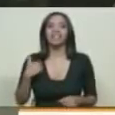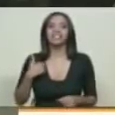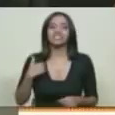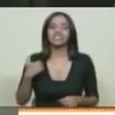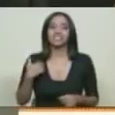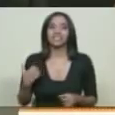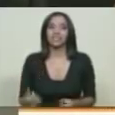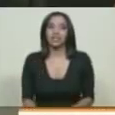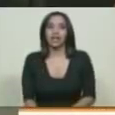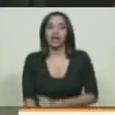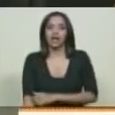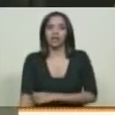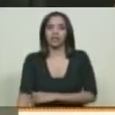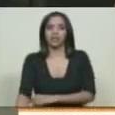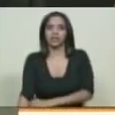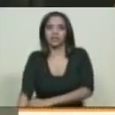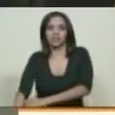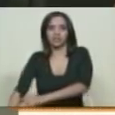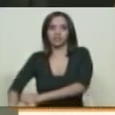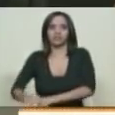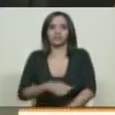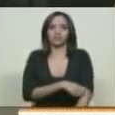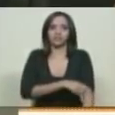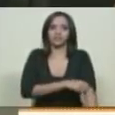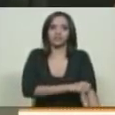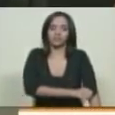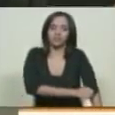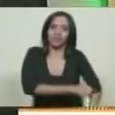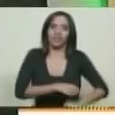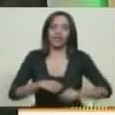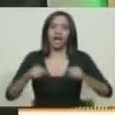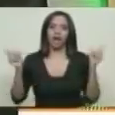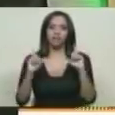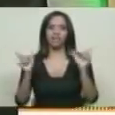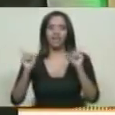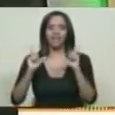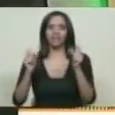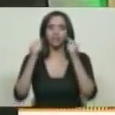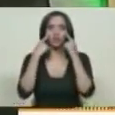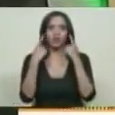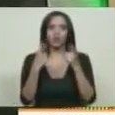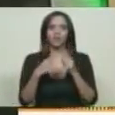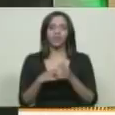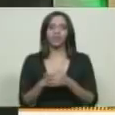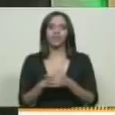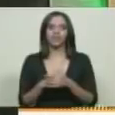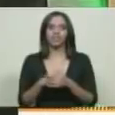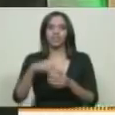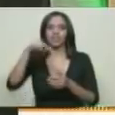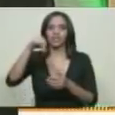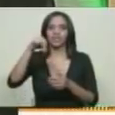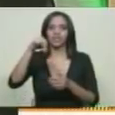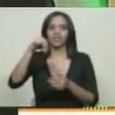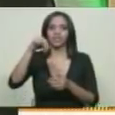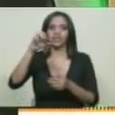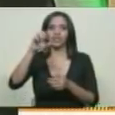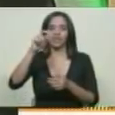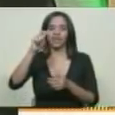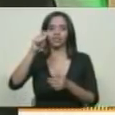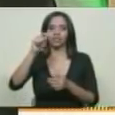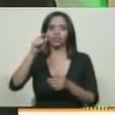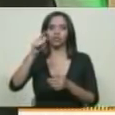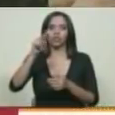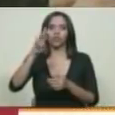cierto, que recomiendo vivamente, que es la de Psiconautas, se ve por YouTube. Y es... Claro, porque lo contraté aquí